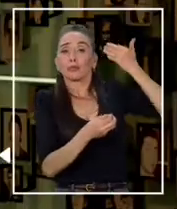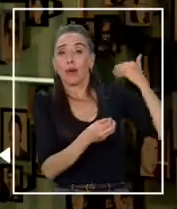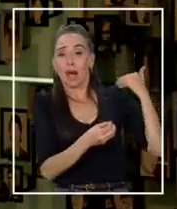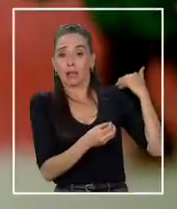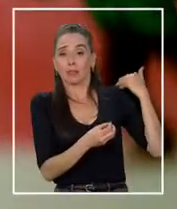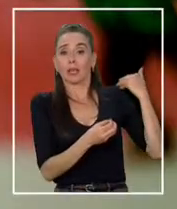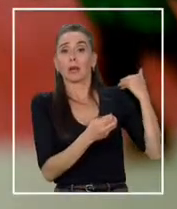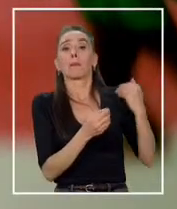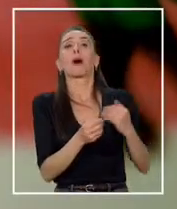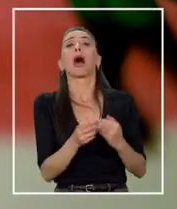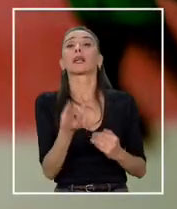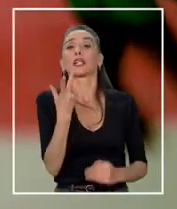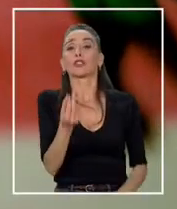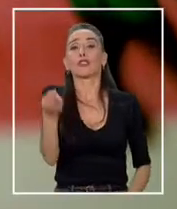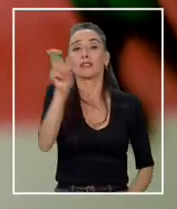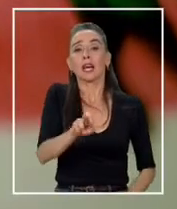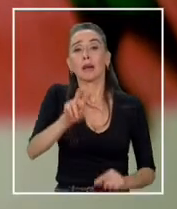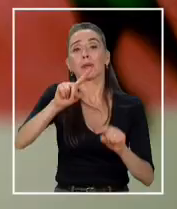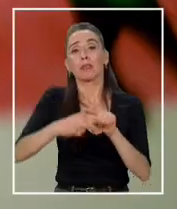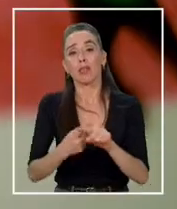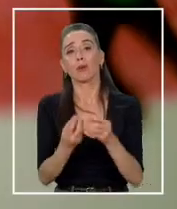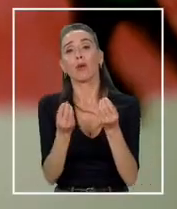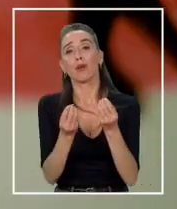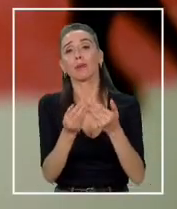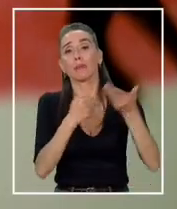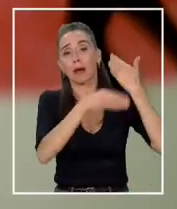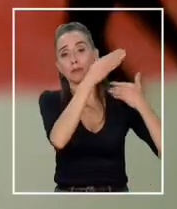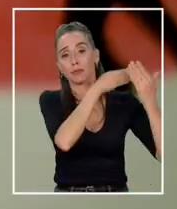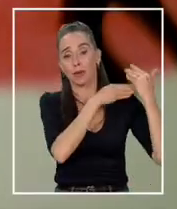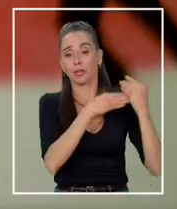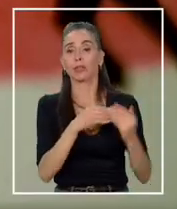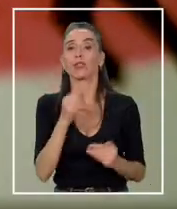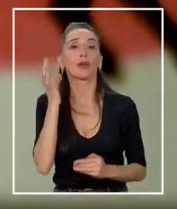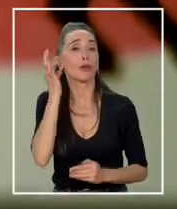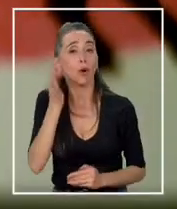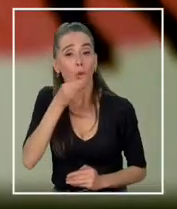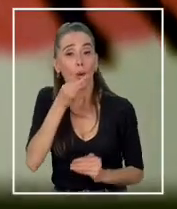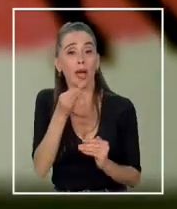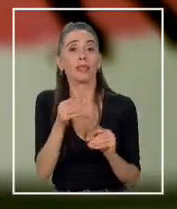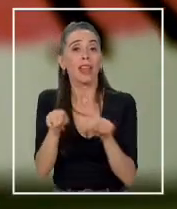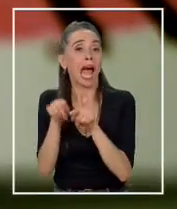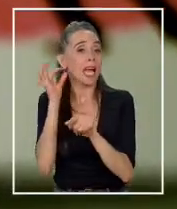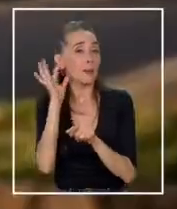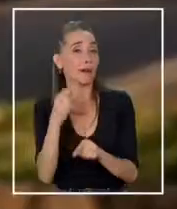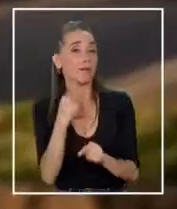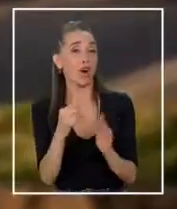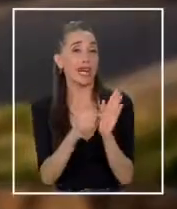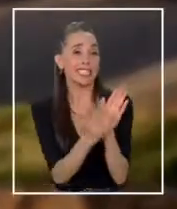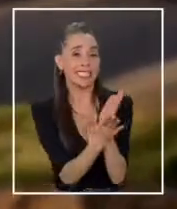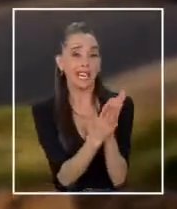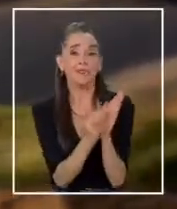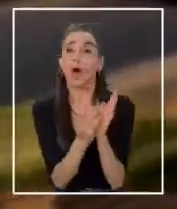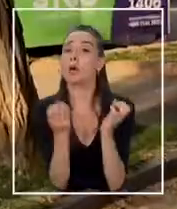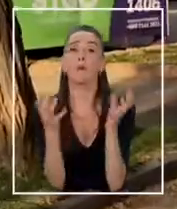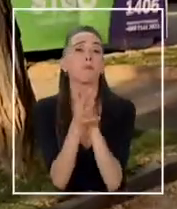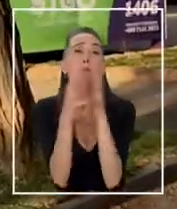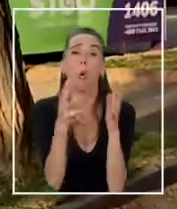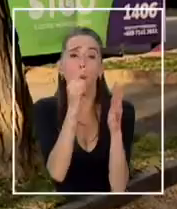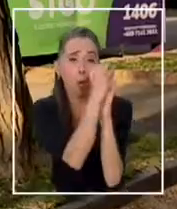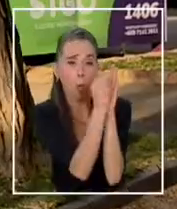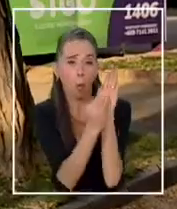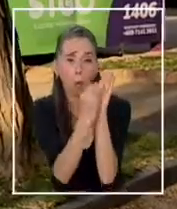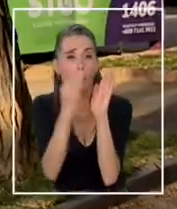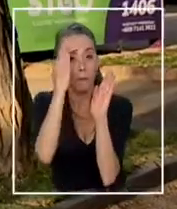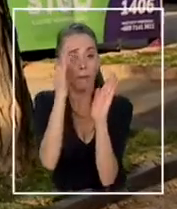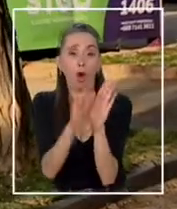eso nos impide a que se repitan los hechos nuevamente. En este libro existe mucha memoria. Este libro